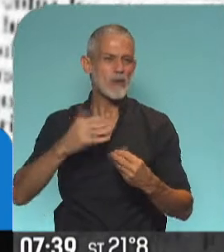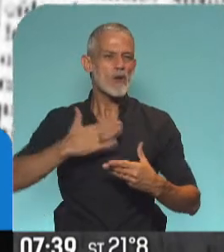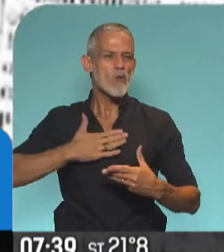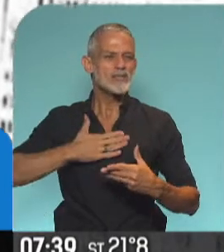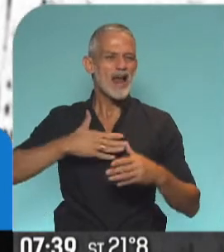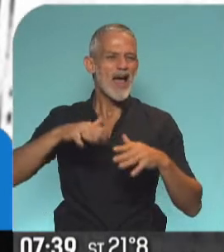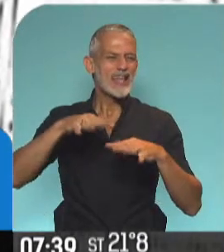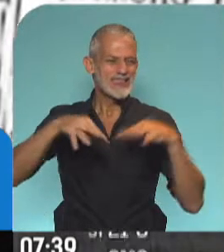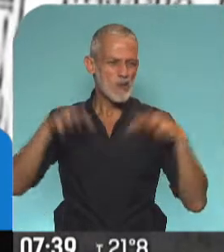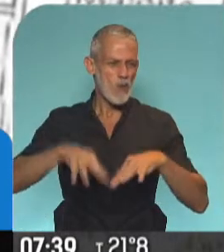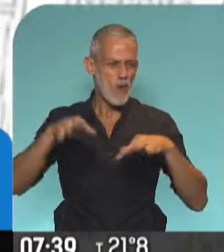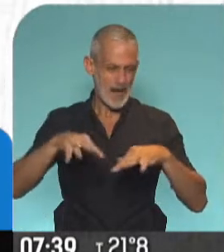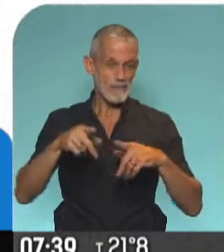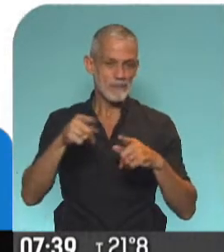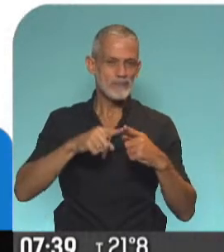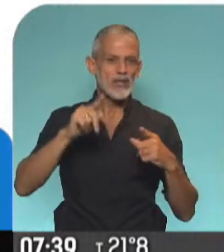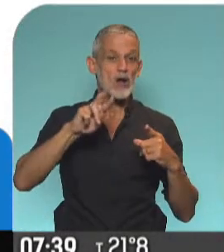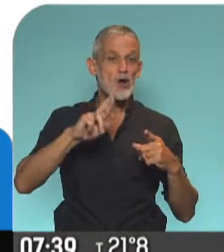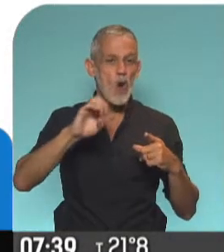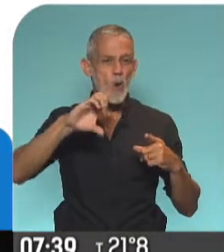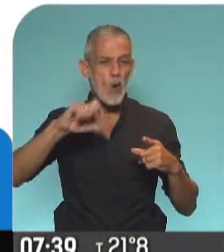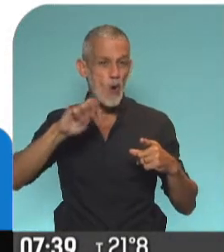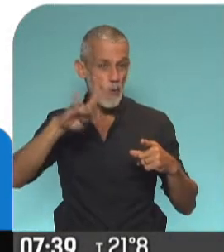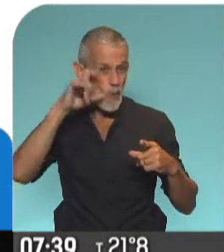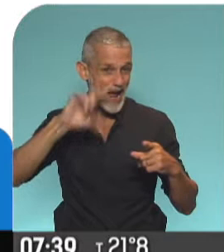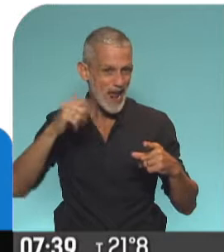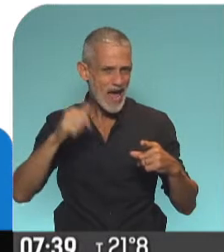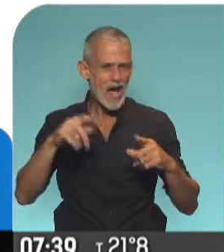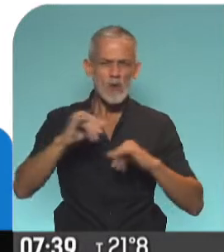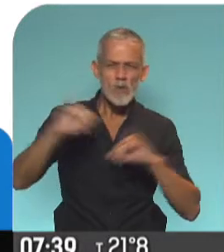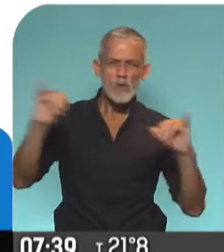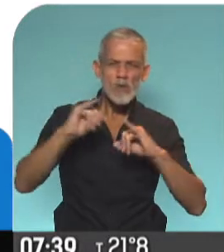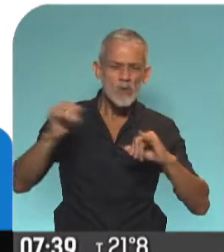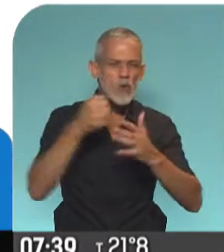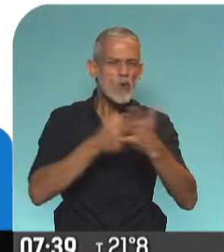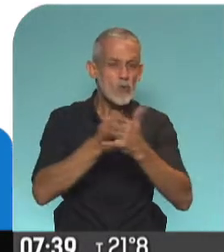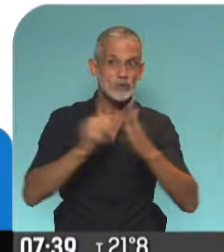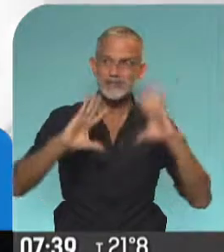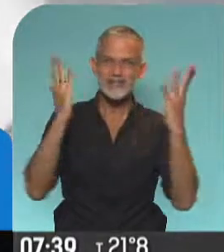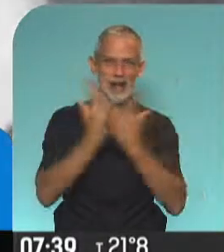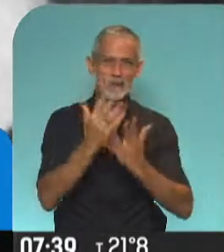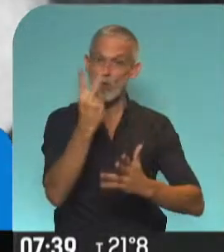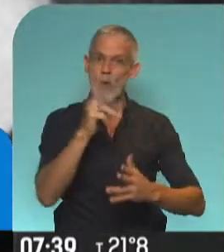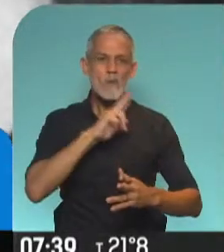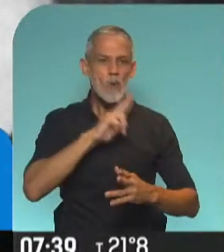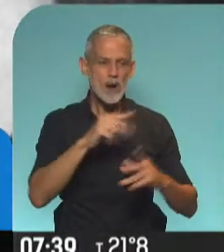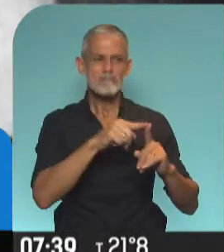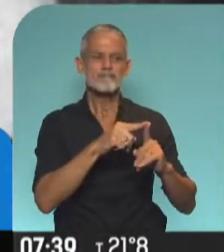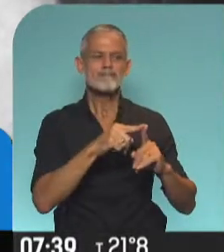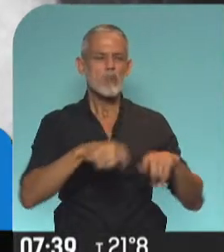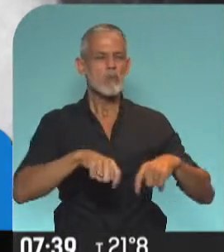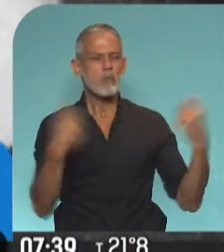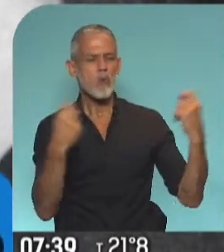Tribuna, en el que Juana Rouco Vuela comunicaba luchas obreras a nivel mundial. Dos mujeres que rompieron los